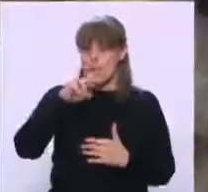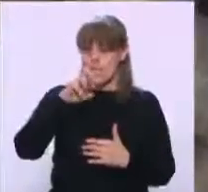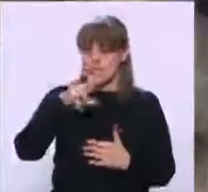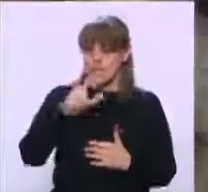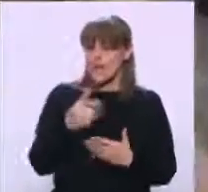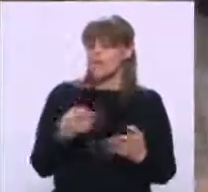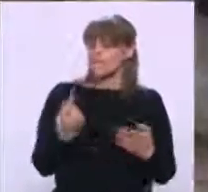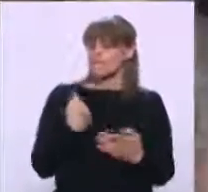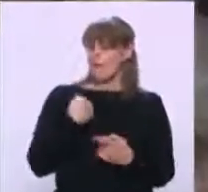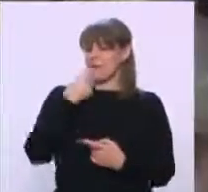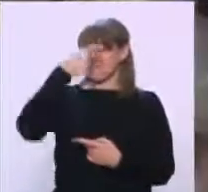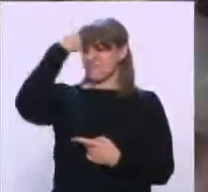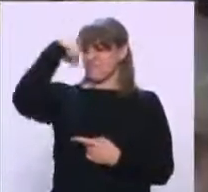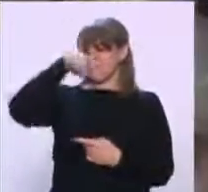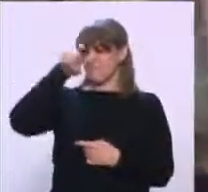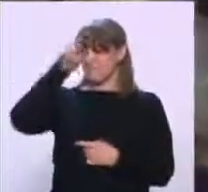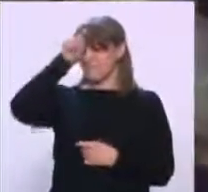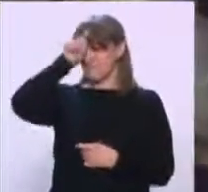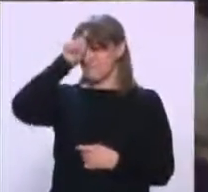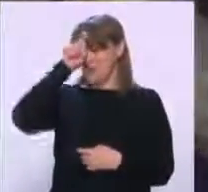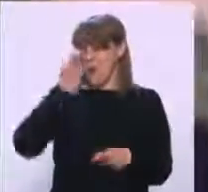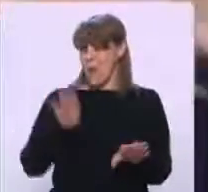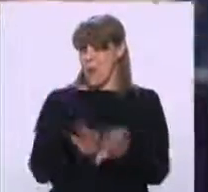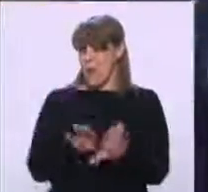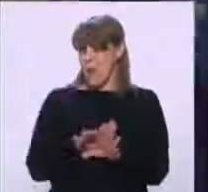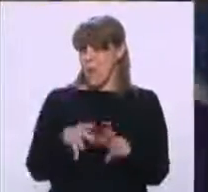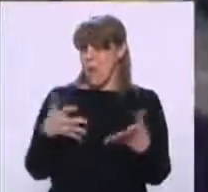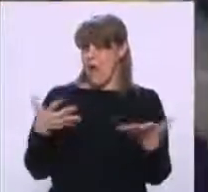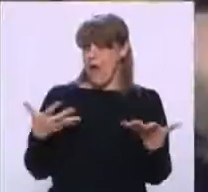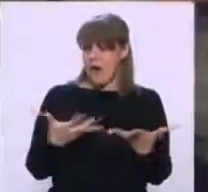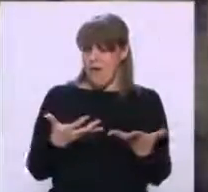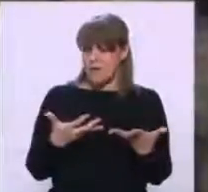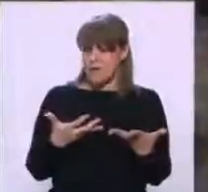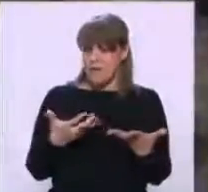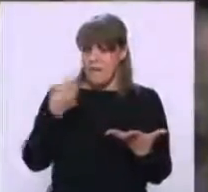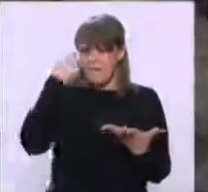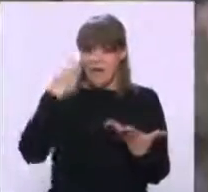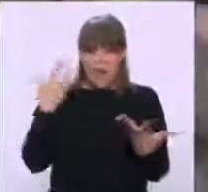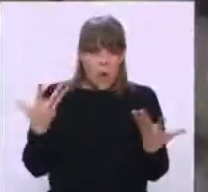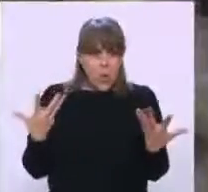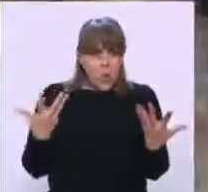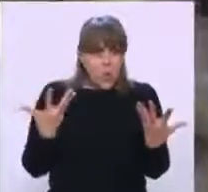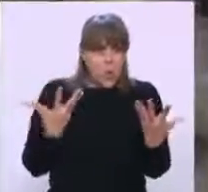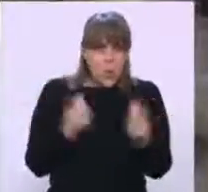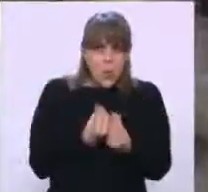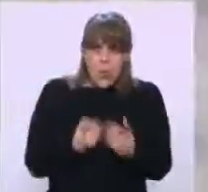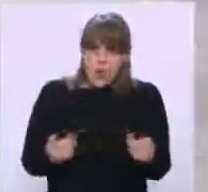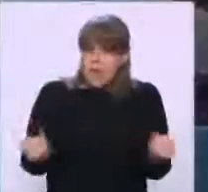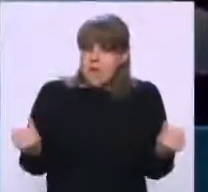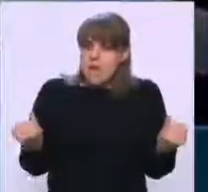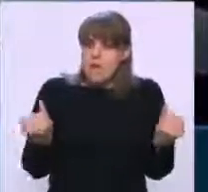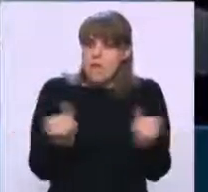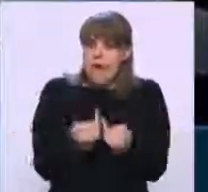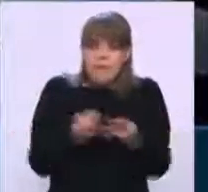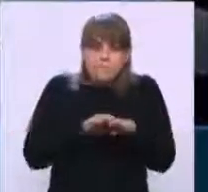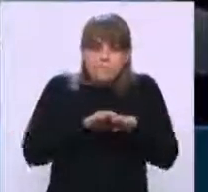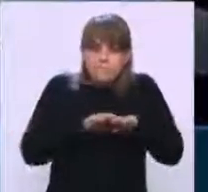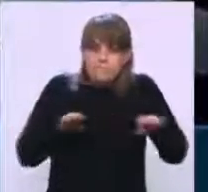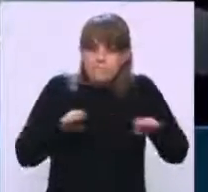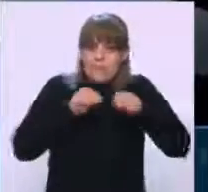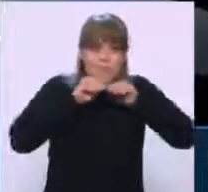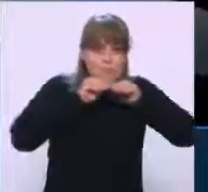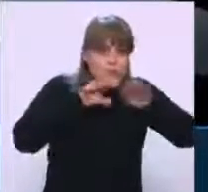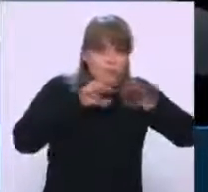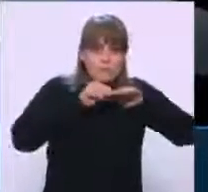hicieron para de alguna forma sincronizarse de esta forma los medios de